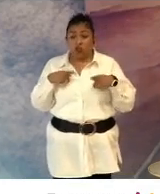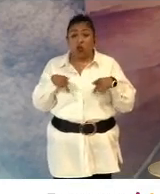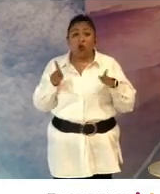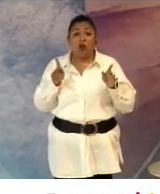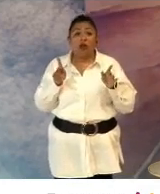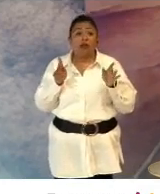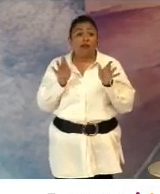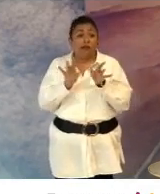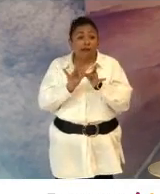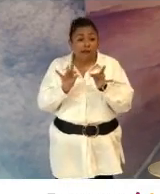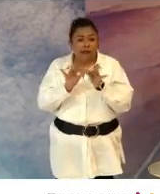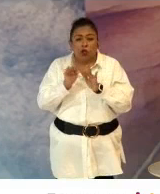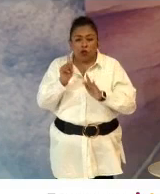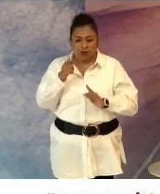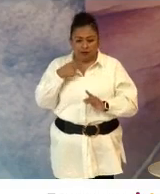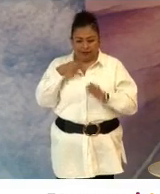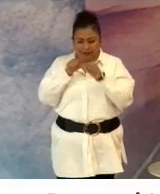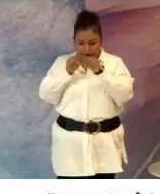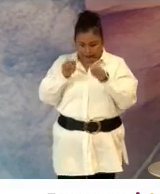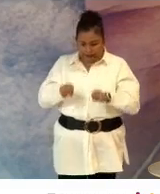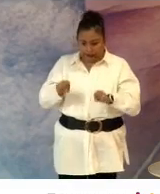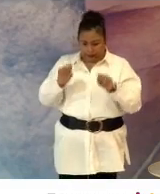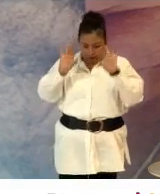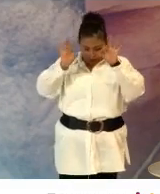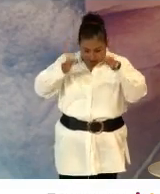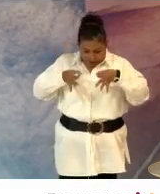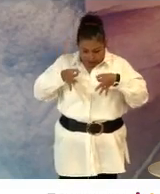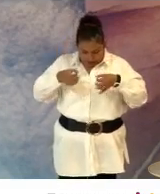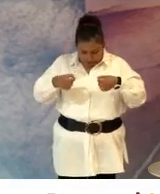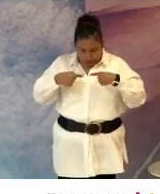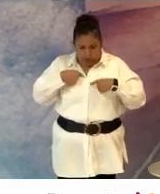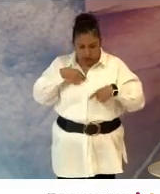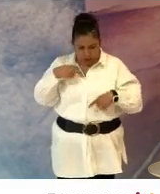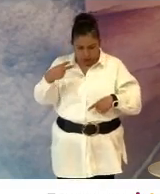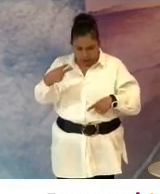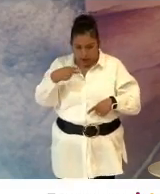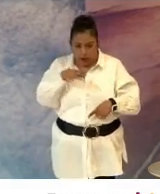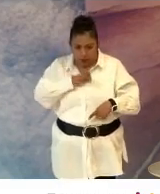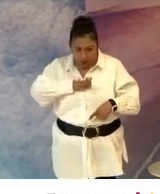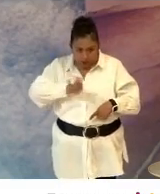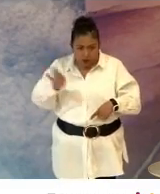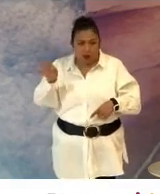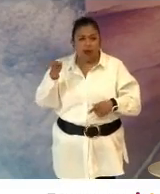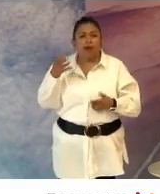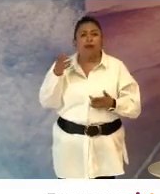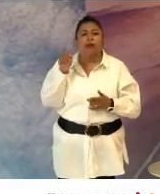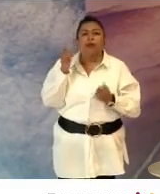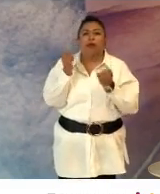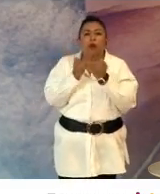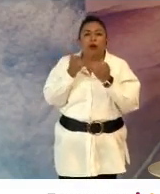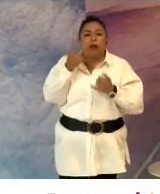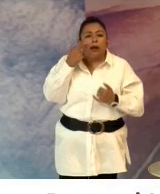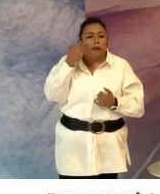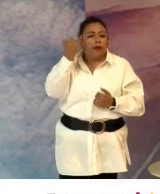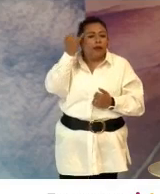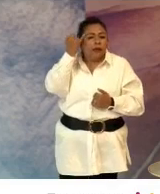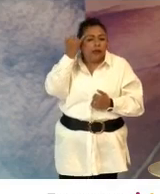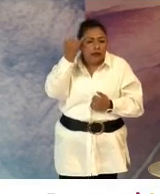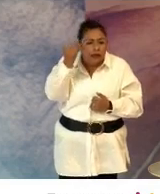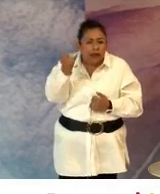sino es la capacidad del sistema de verse a sí mismo y de reflejar las